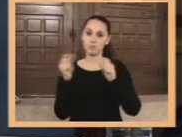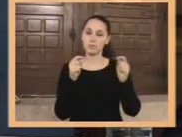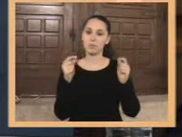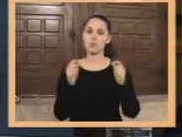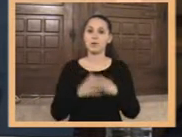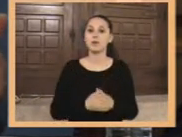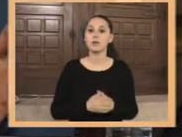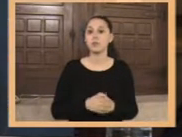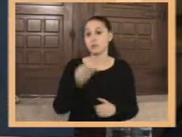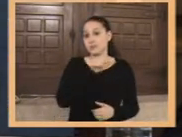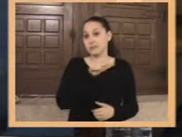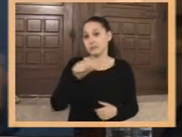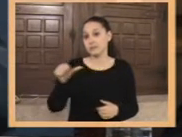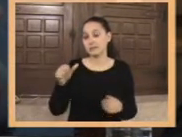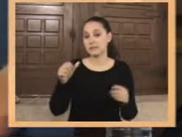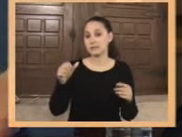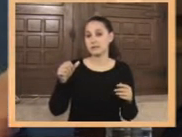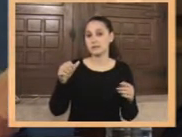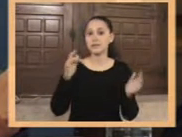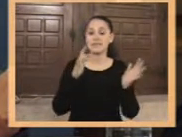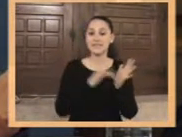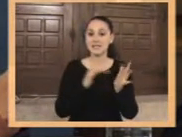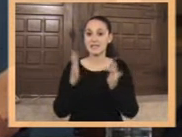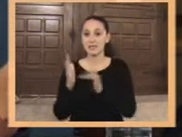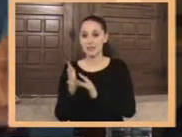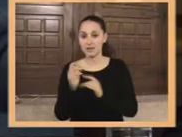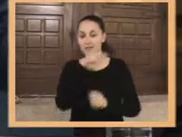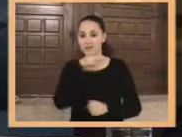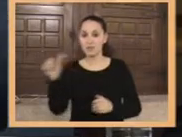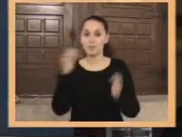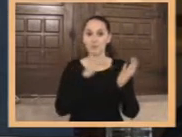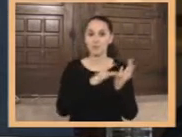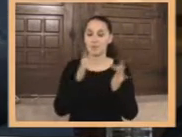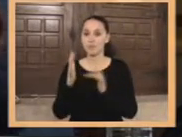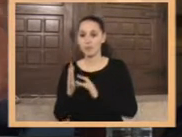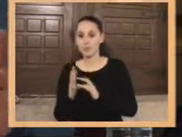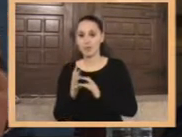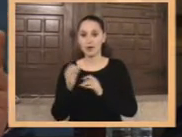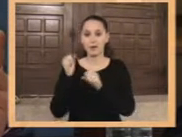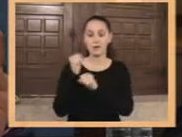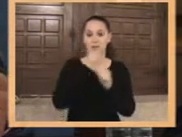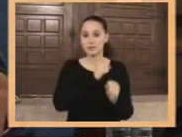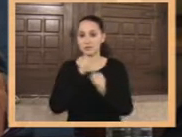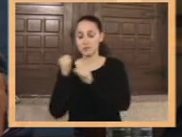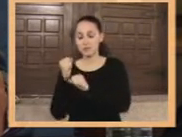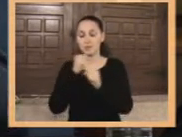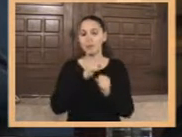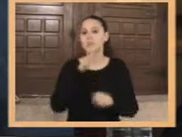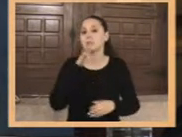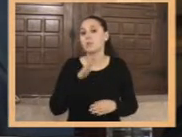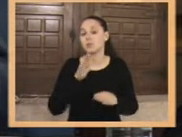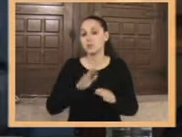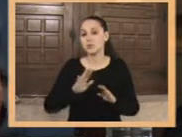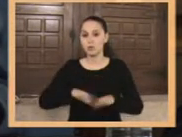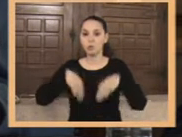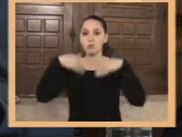cuenta en la Semana Santa al medio, pues ha habido que retrasarlo porque no ha quedado más remedio, como también pasó en la anterior ocasión por un tema relacionado